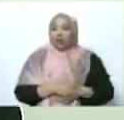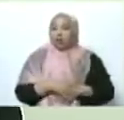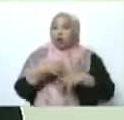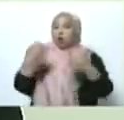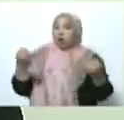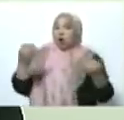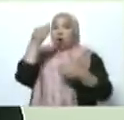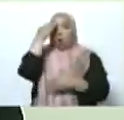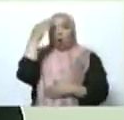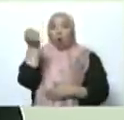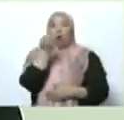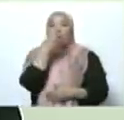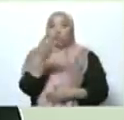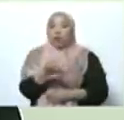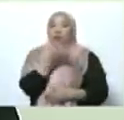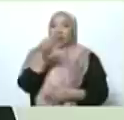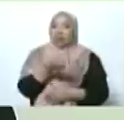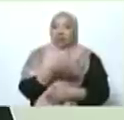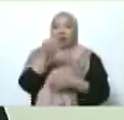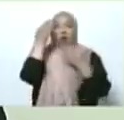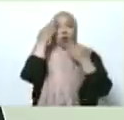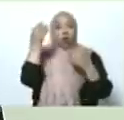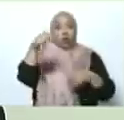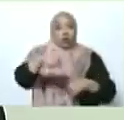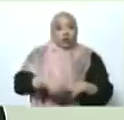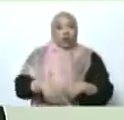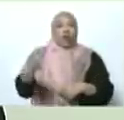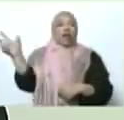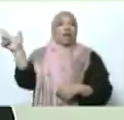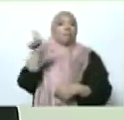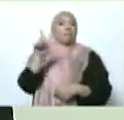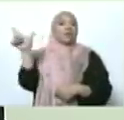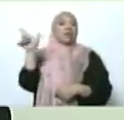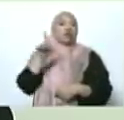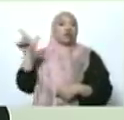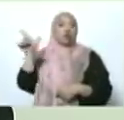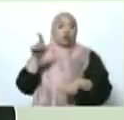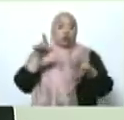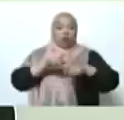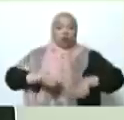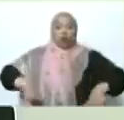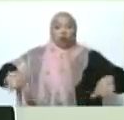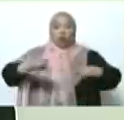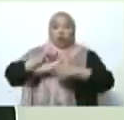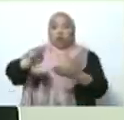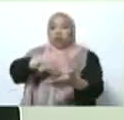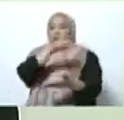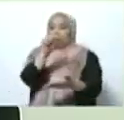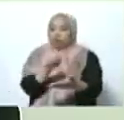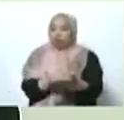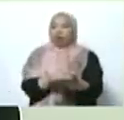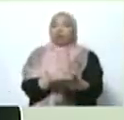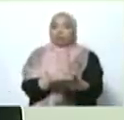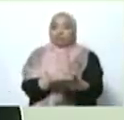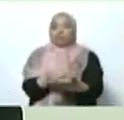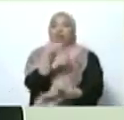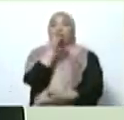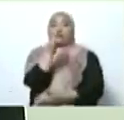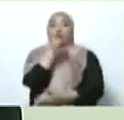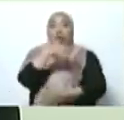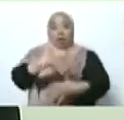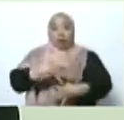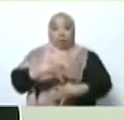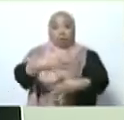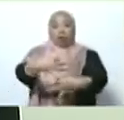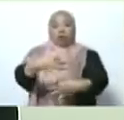Buenas tardes, Marilyn Barry, te saludo a esta hora desde la sede de la Dirección Nacional del Partido Socialista Unido de Venezuela. En efecto, información de interés a cargo del